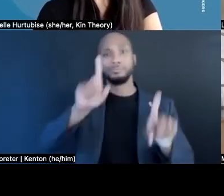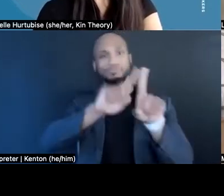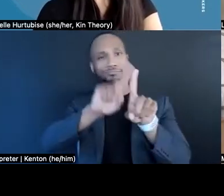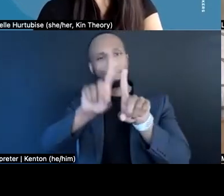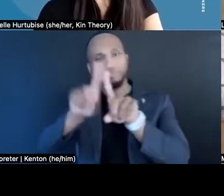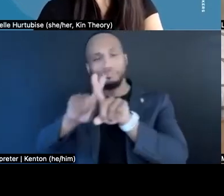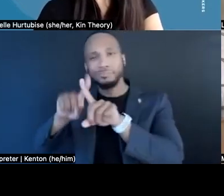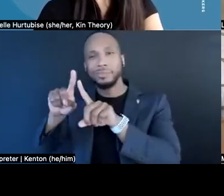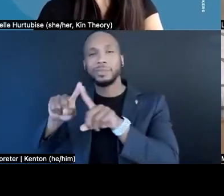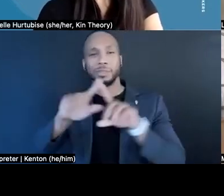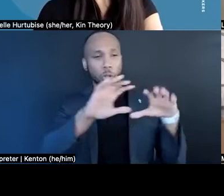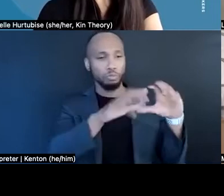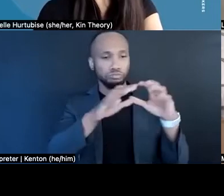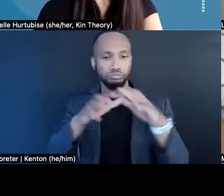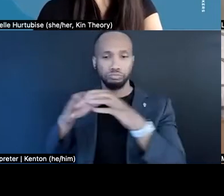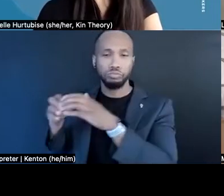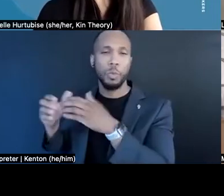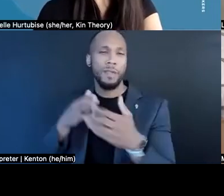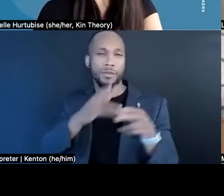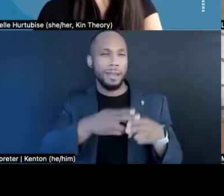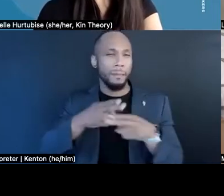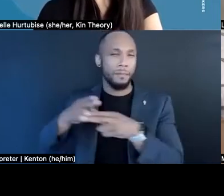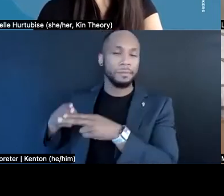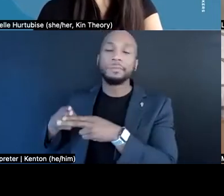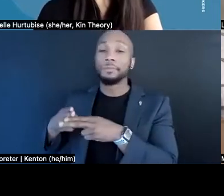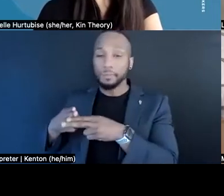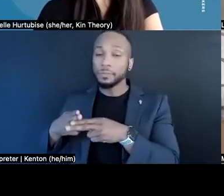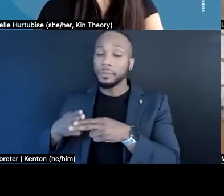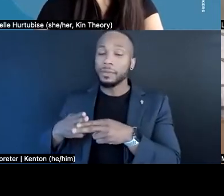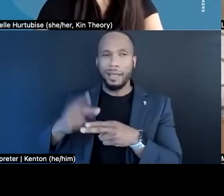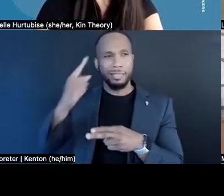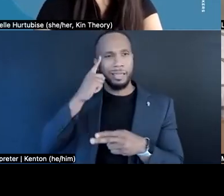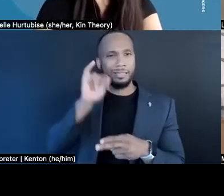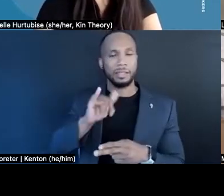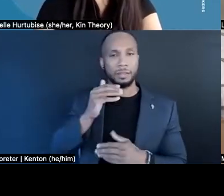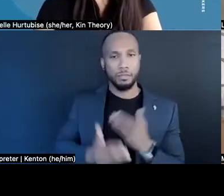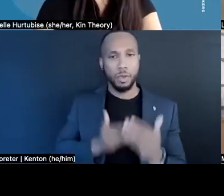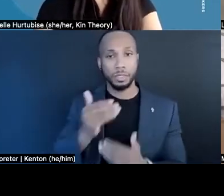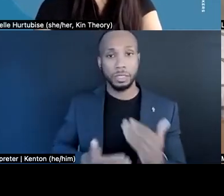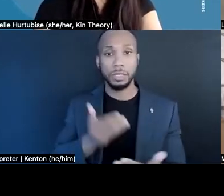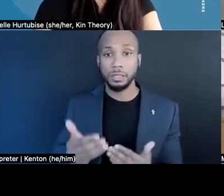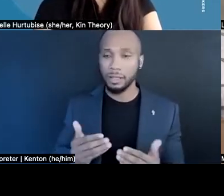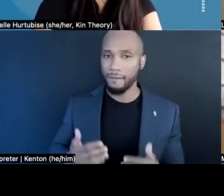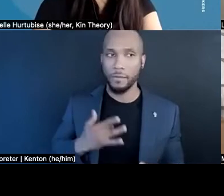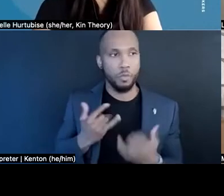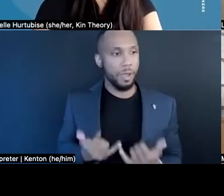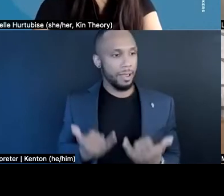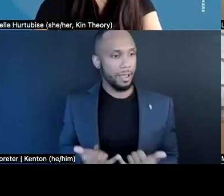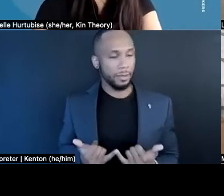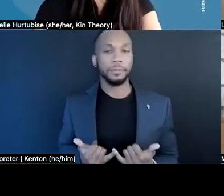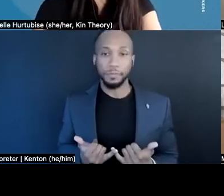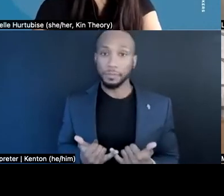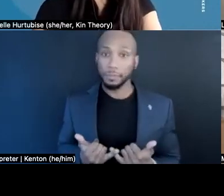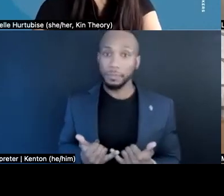le queramos llamar, ¿no? Entonces yo creo que ese es el proceso en el que siento que estoy y estamos